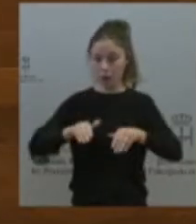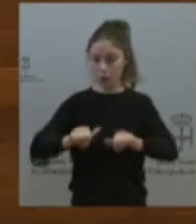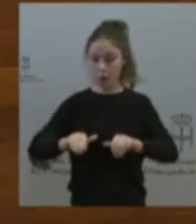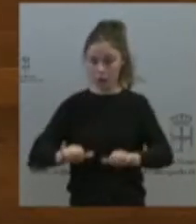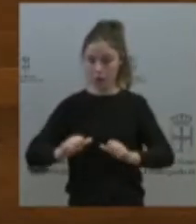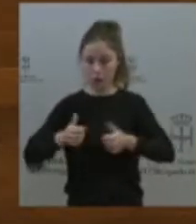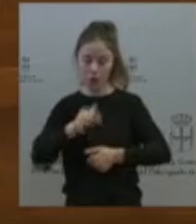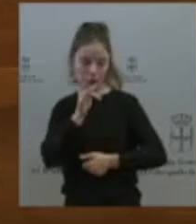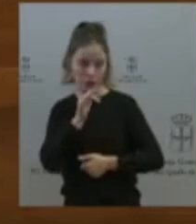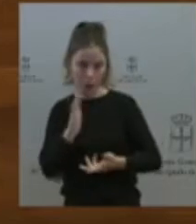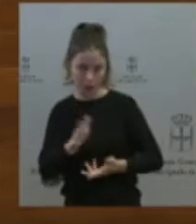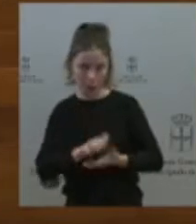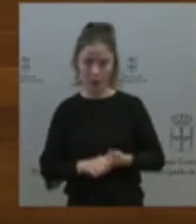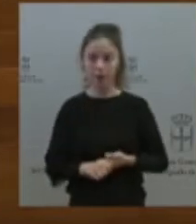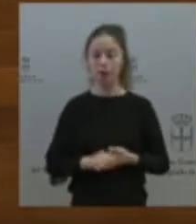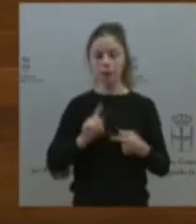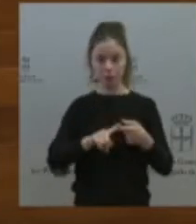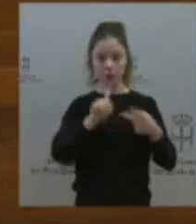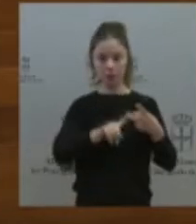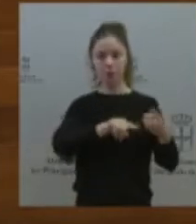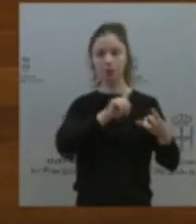Otros casos. Reconocimiento de dependencia.